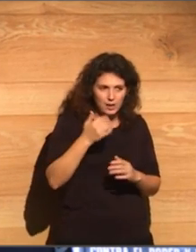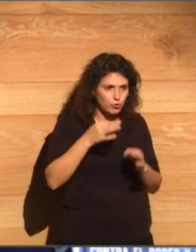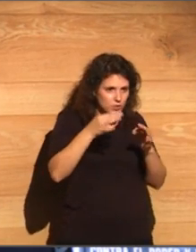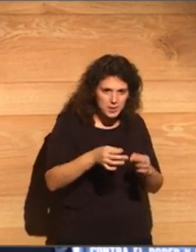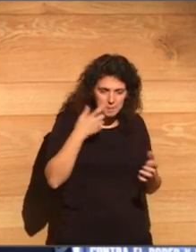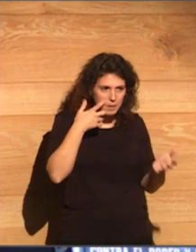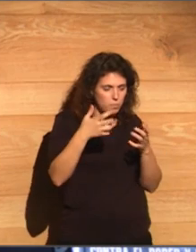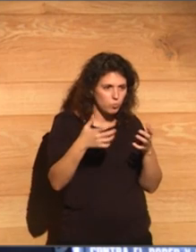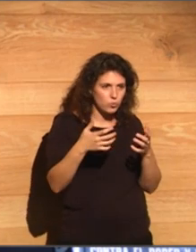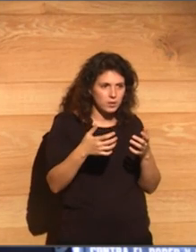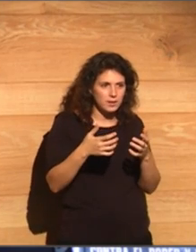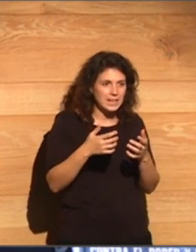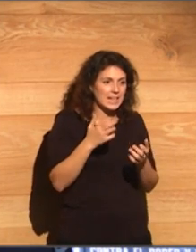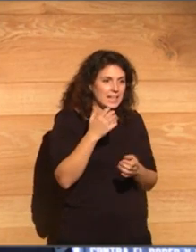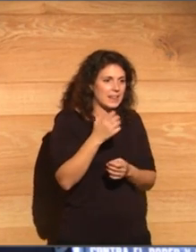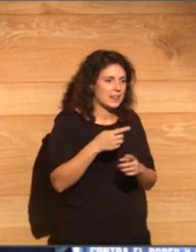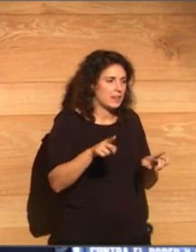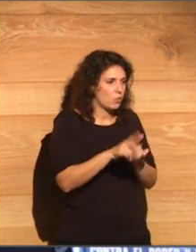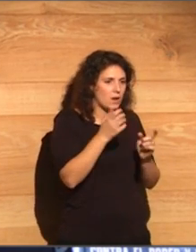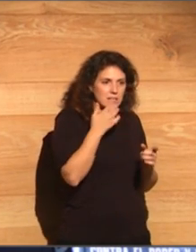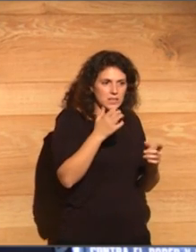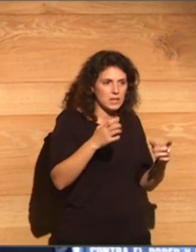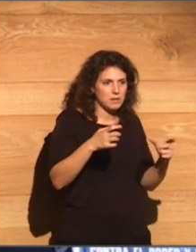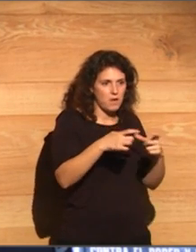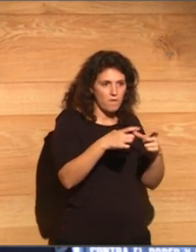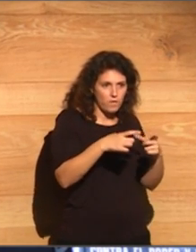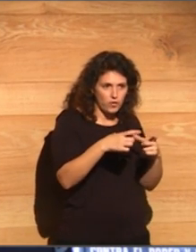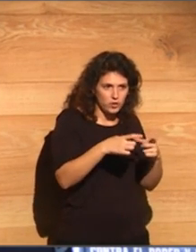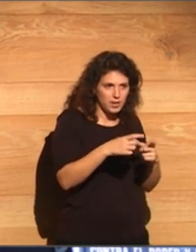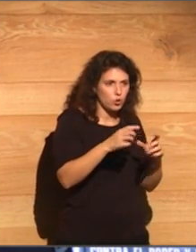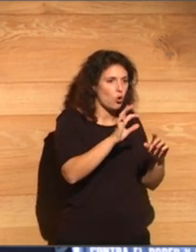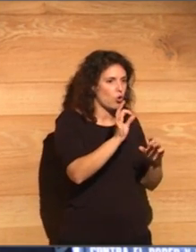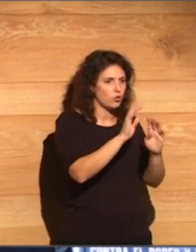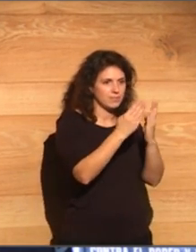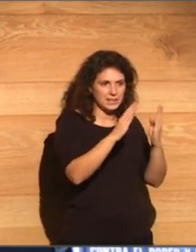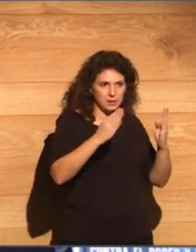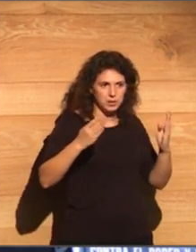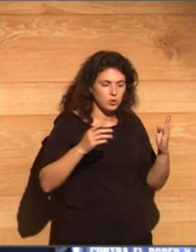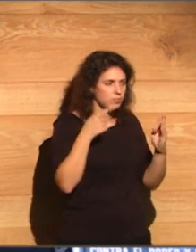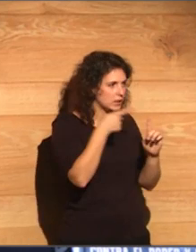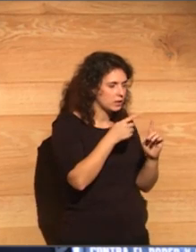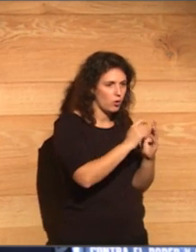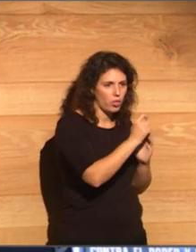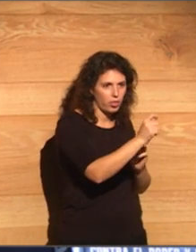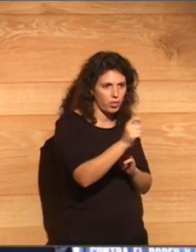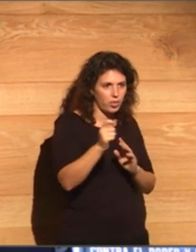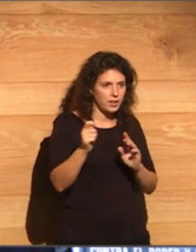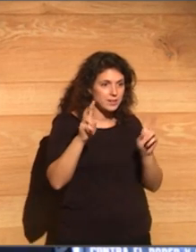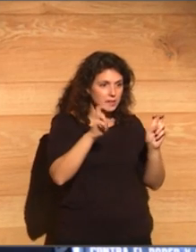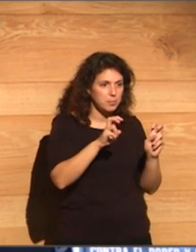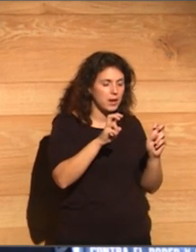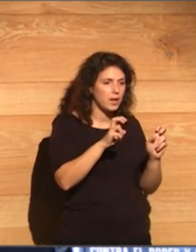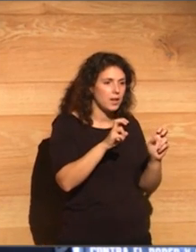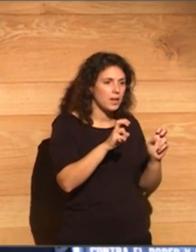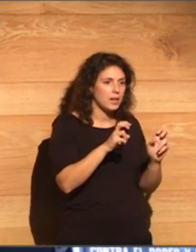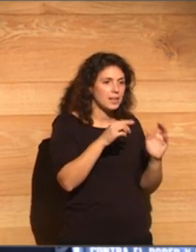que no saca ningún folleto, no saca ningún tríptico desplegable para dar instrucciones sobre la película o